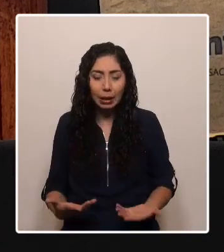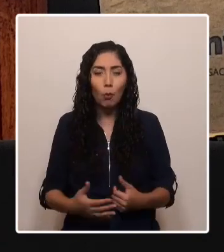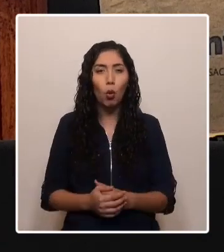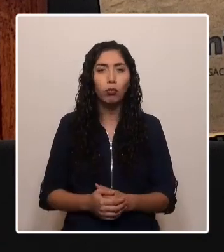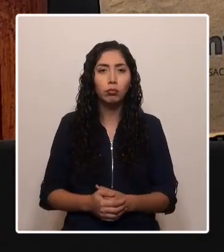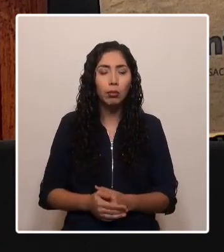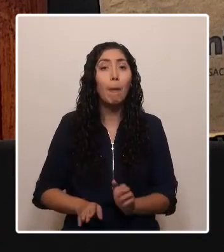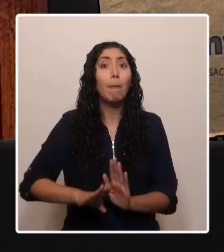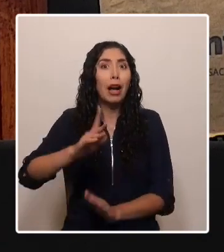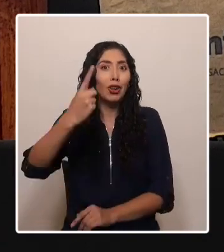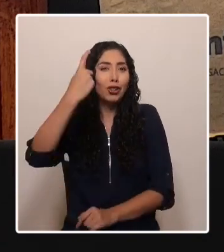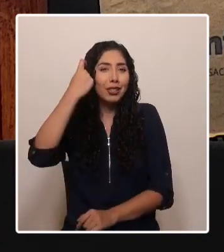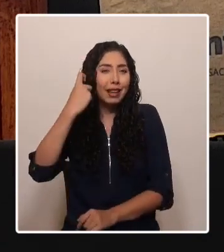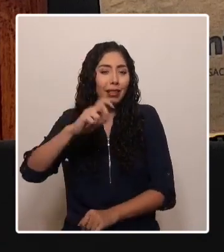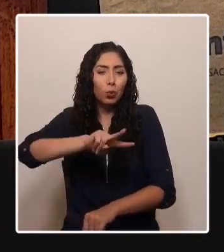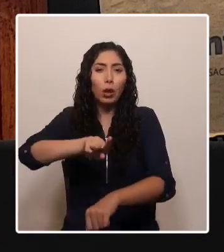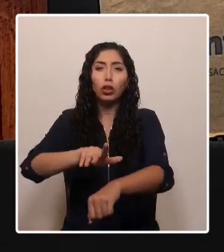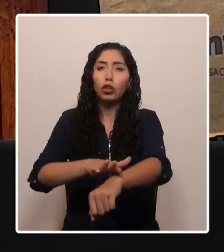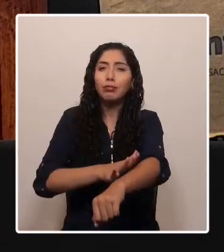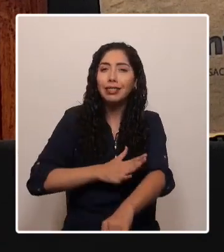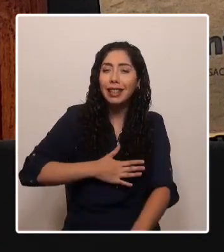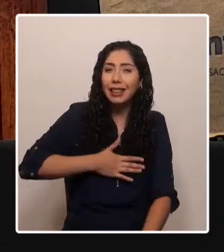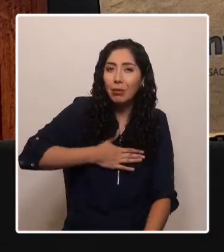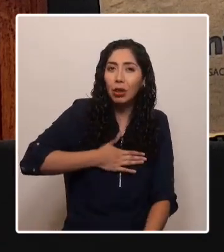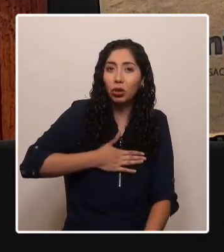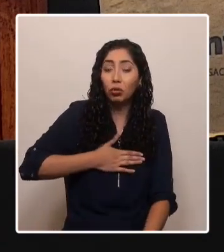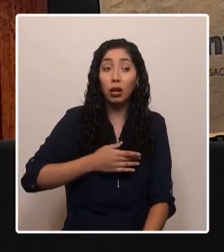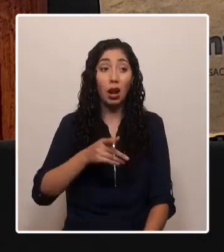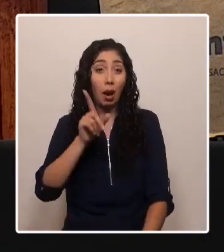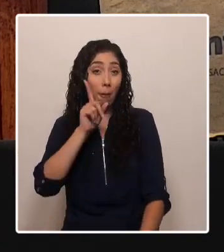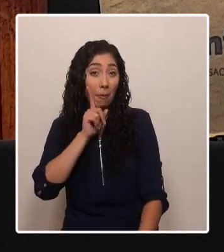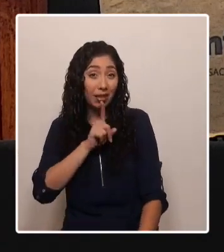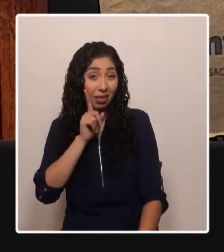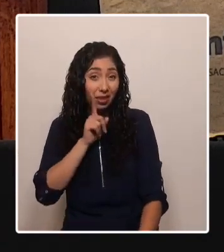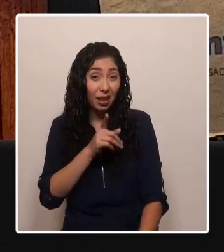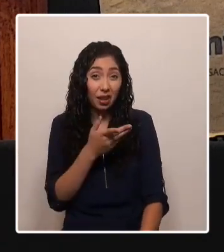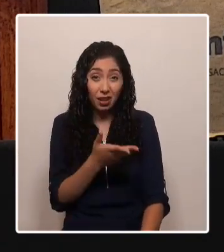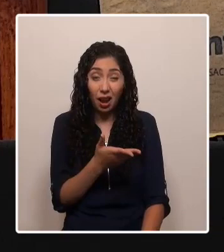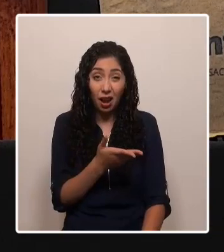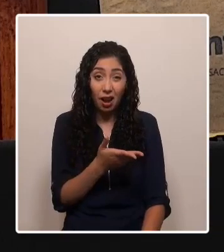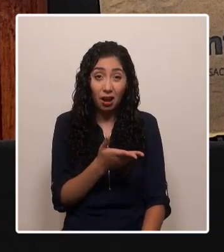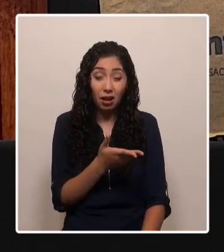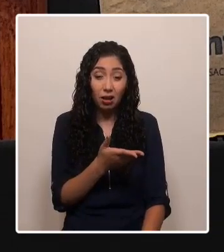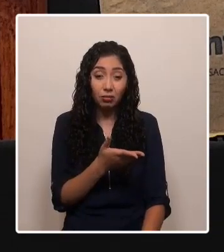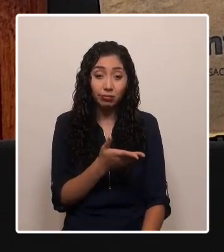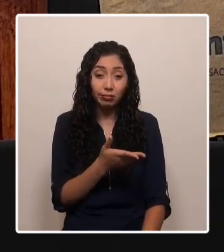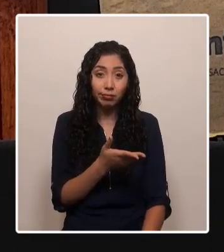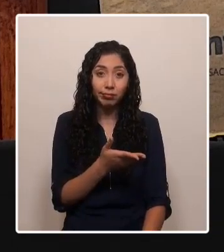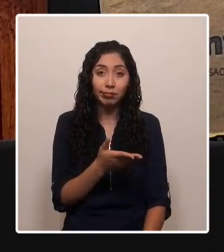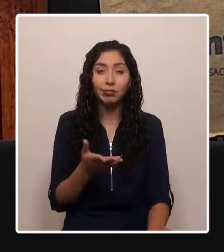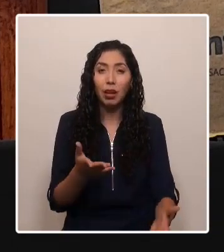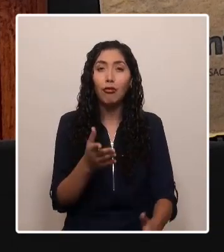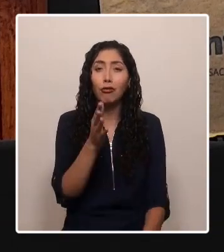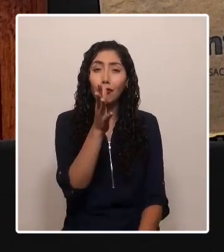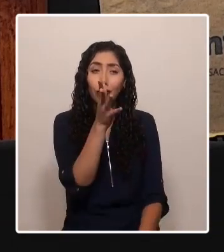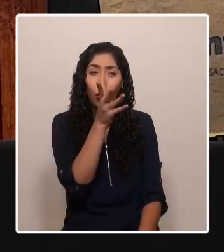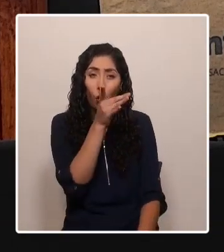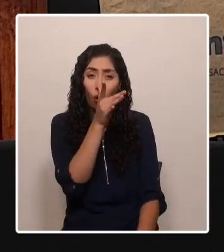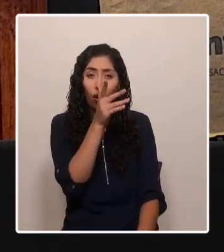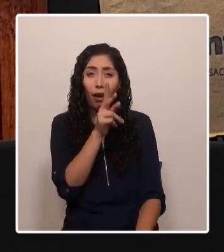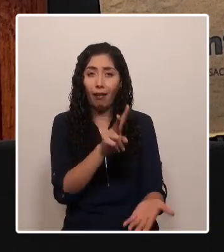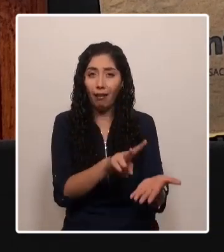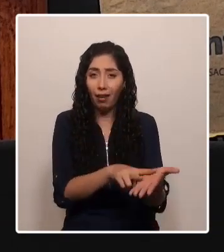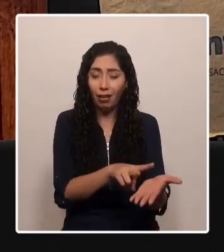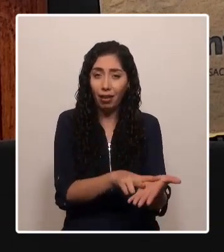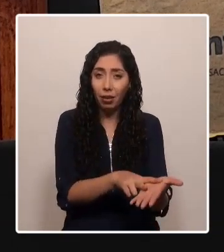nuestros sentimientos, mientras que la mentira, en su infinita limitación, por entender la complejidad de la verdad, se burla fanfarronamente. La